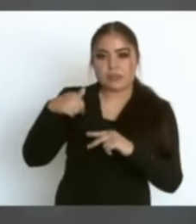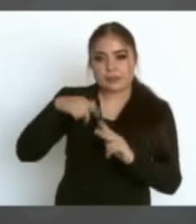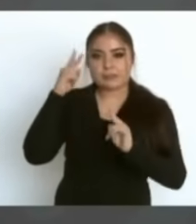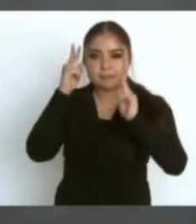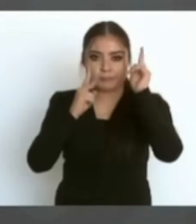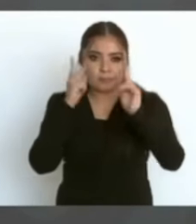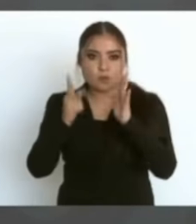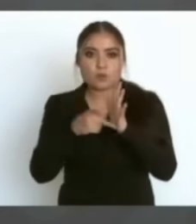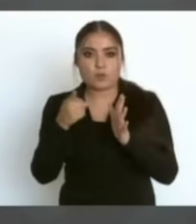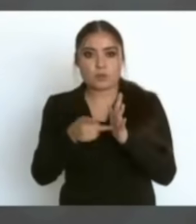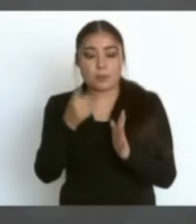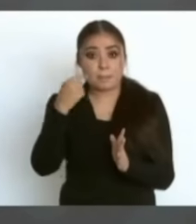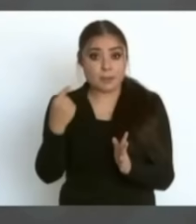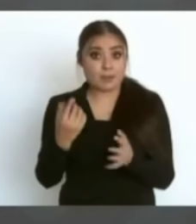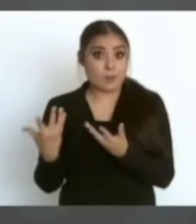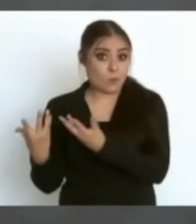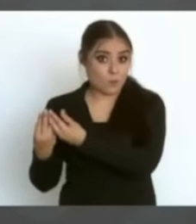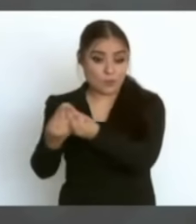juntos